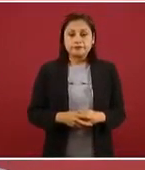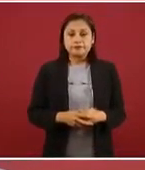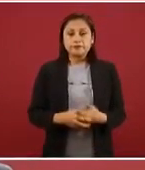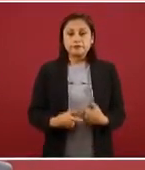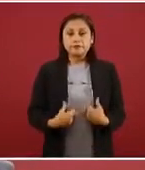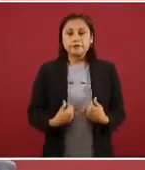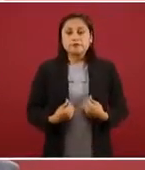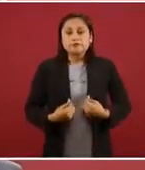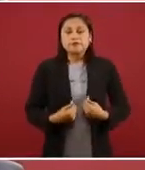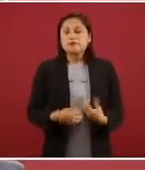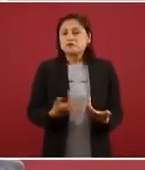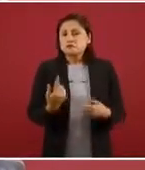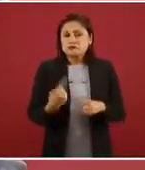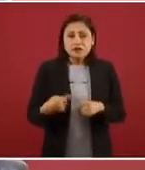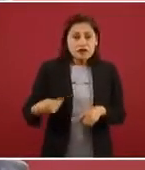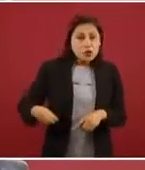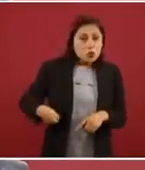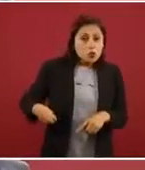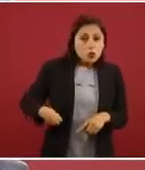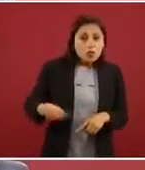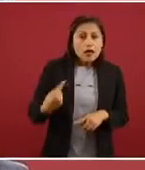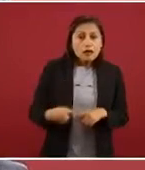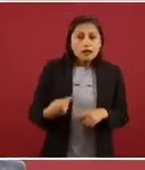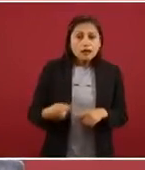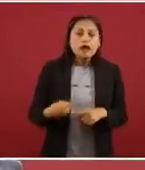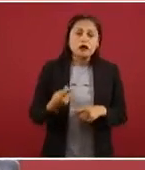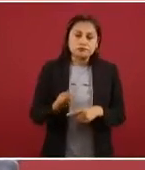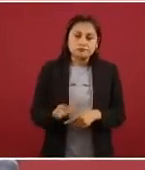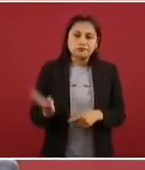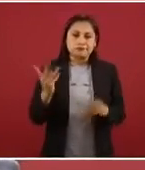Provocado, pues, porque era gente corrupta.